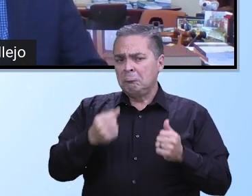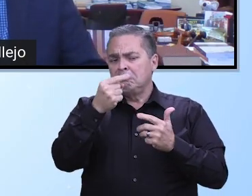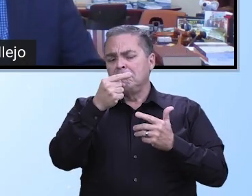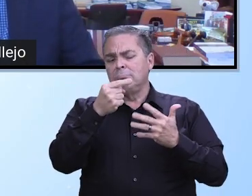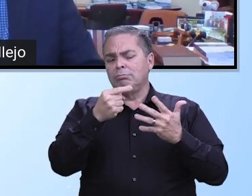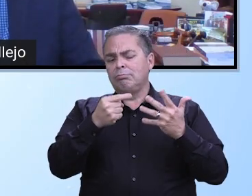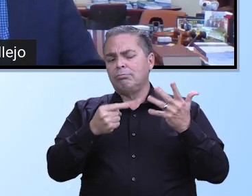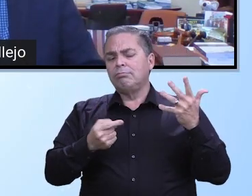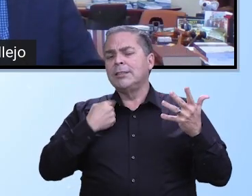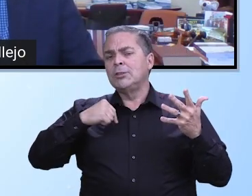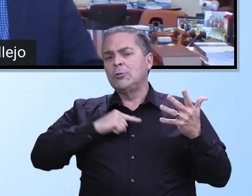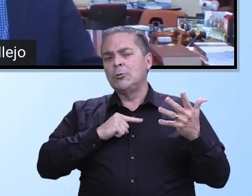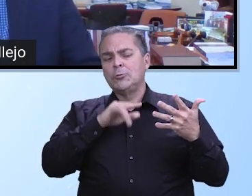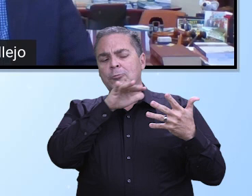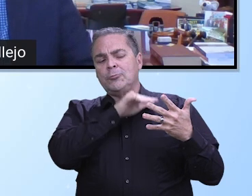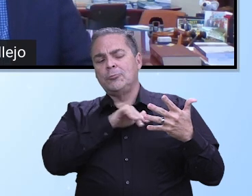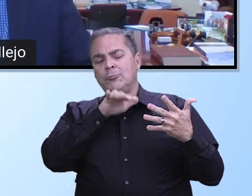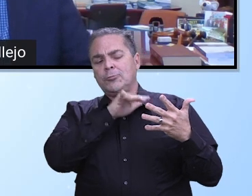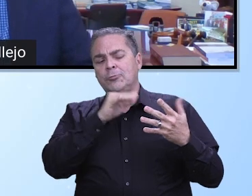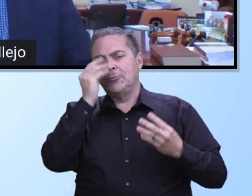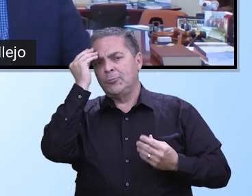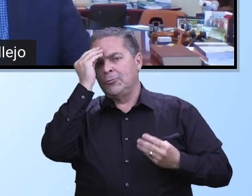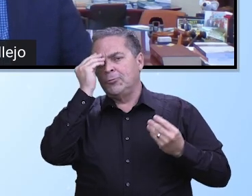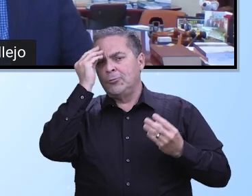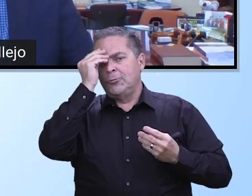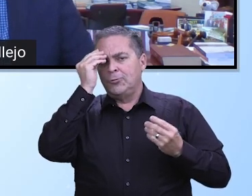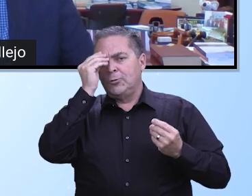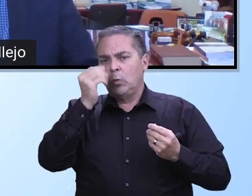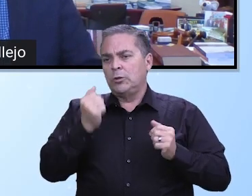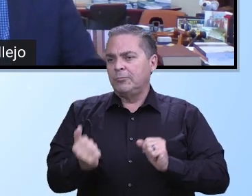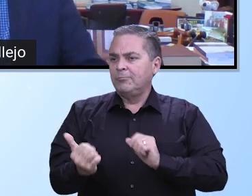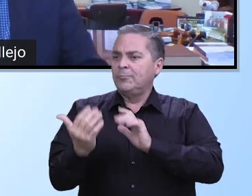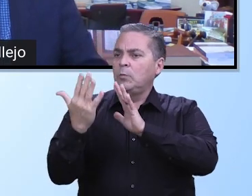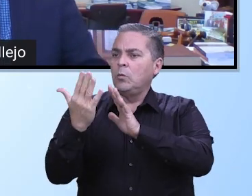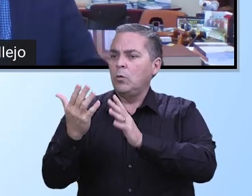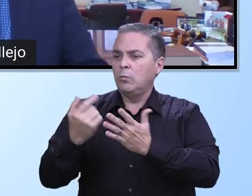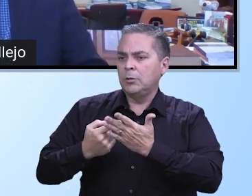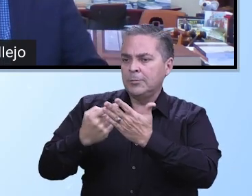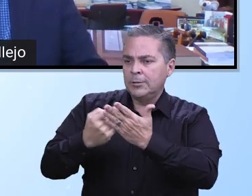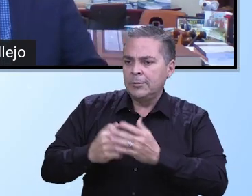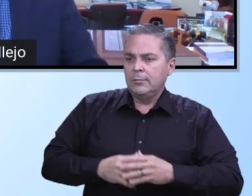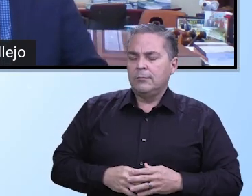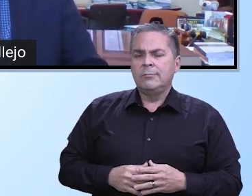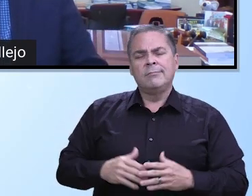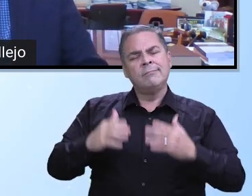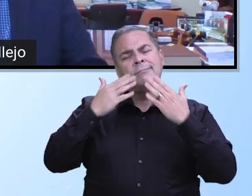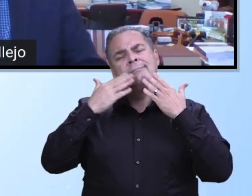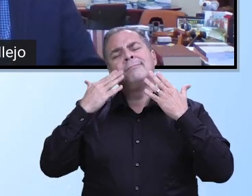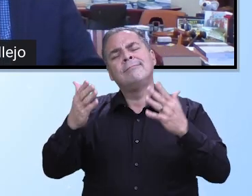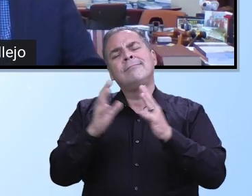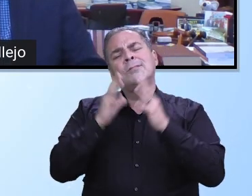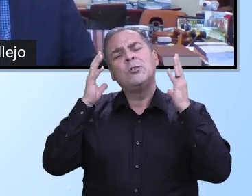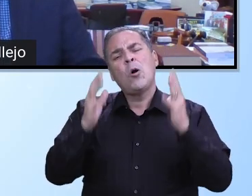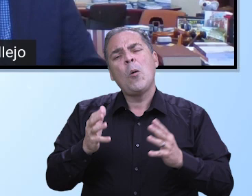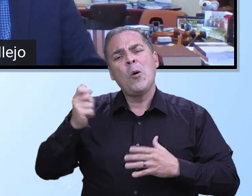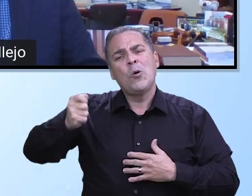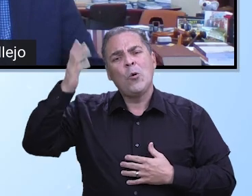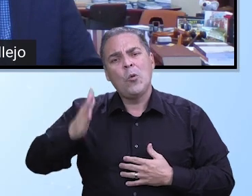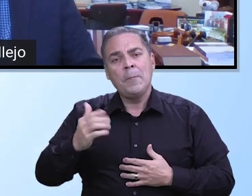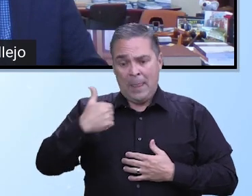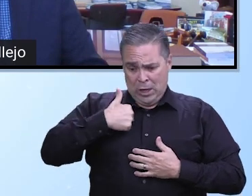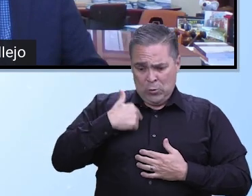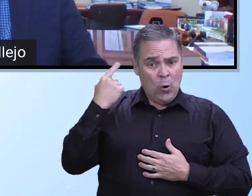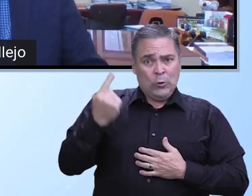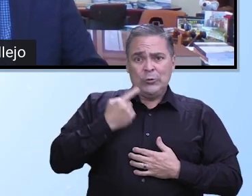tomamos en consideración cuando se recibe este tipo de casos. Muchísimas gracias, juez. Yo le dejo saber a las personas que el